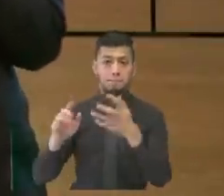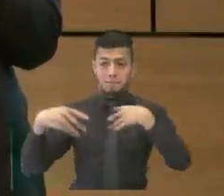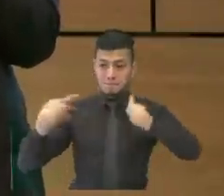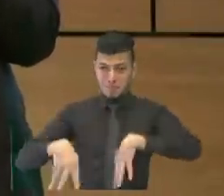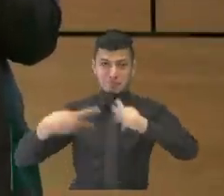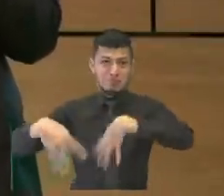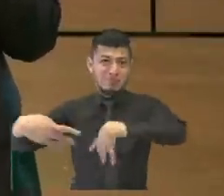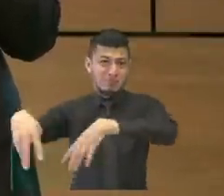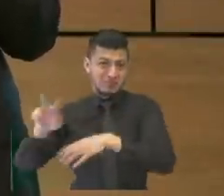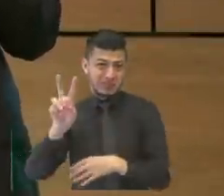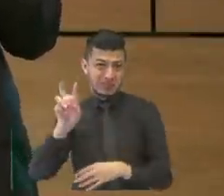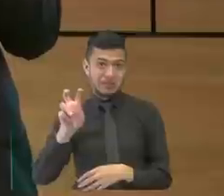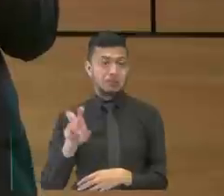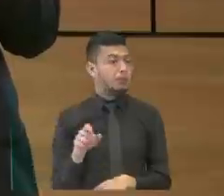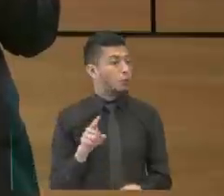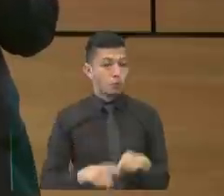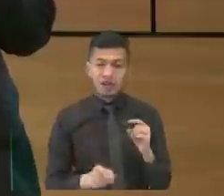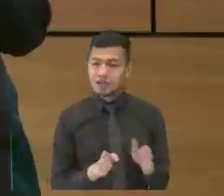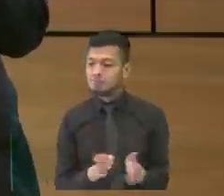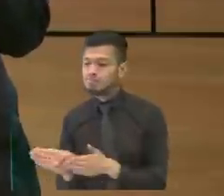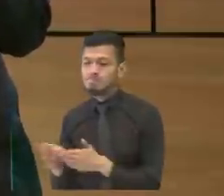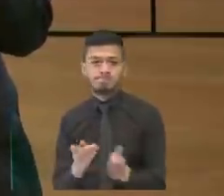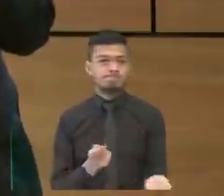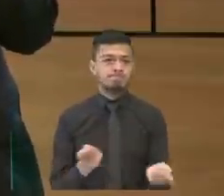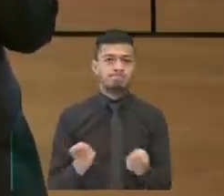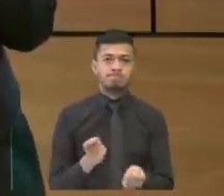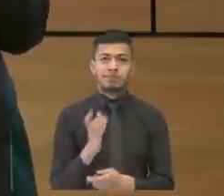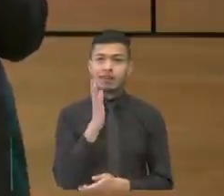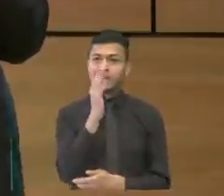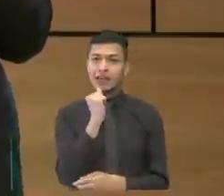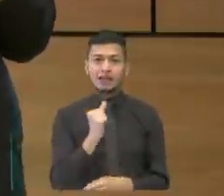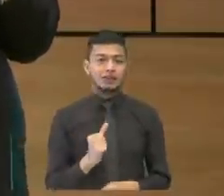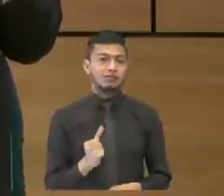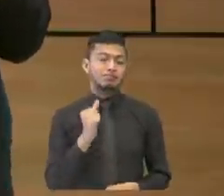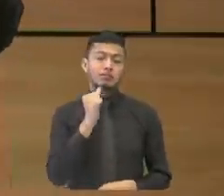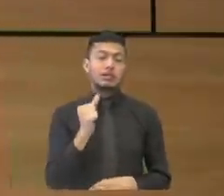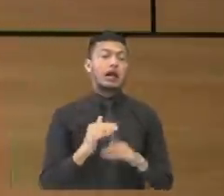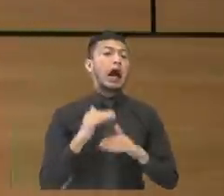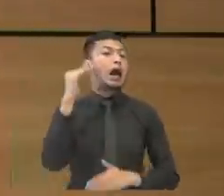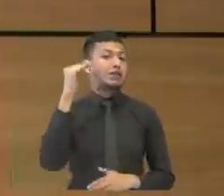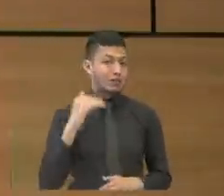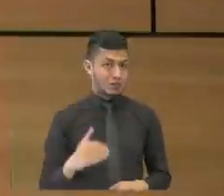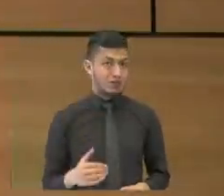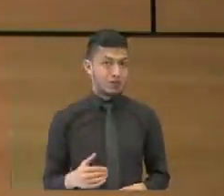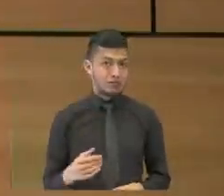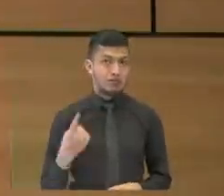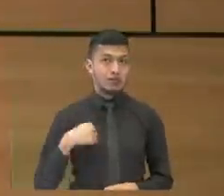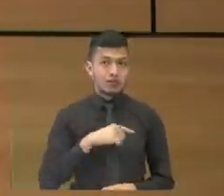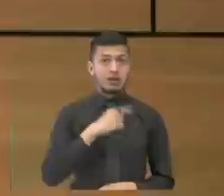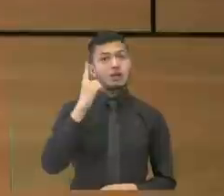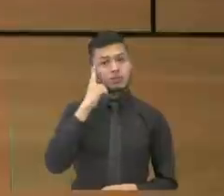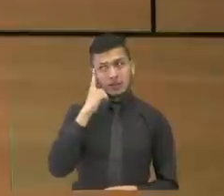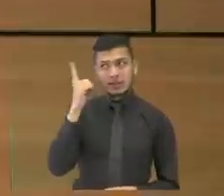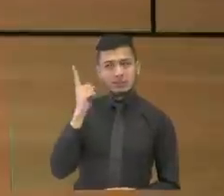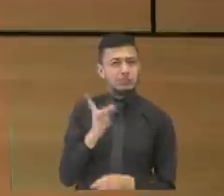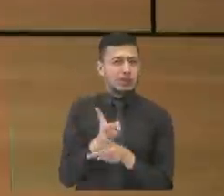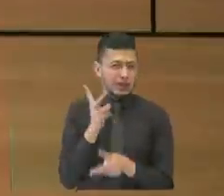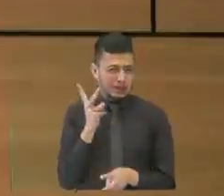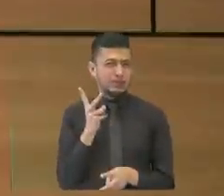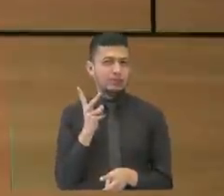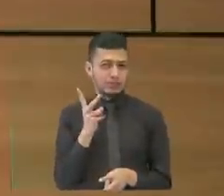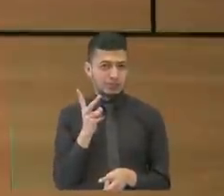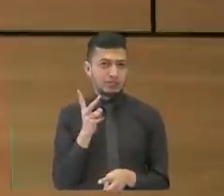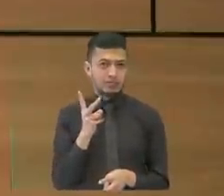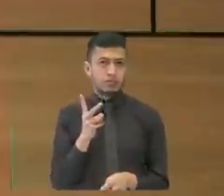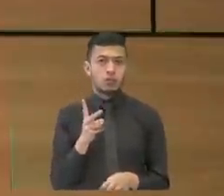capacidad de maniobrabilidad de operación, es bastante alta. Entonces nos parece que es un poco riesgoso. Carga